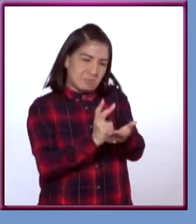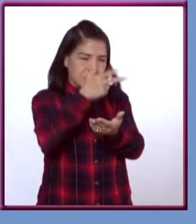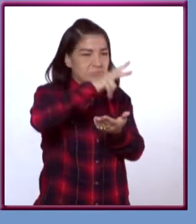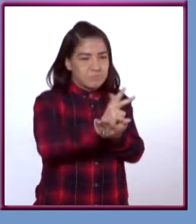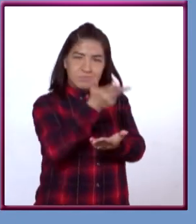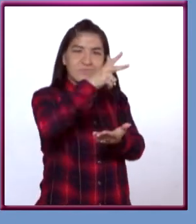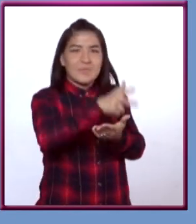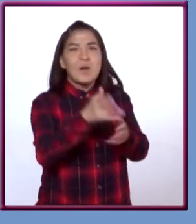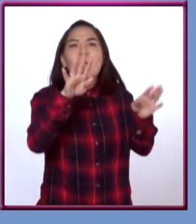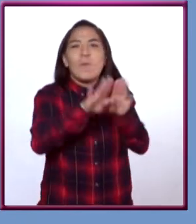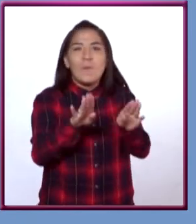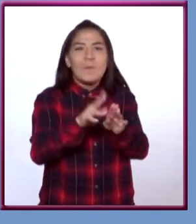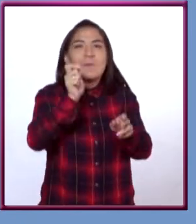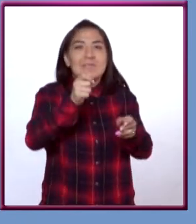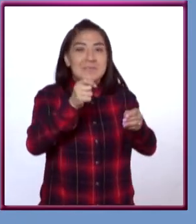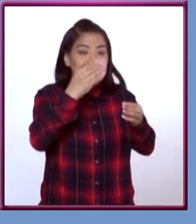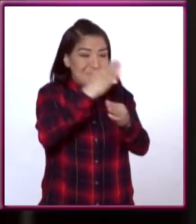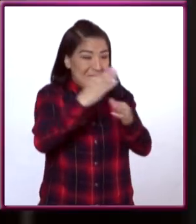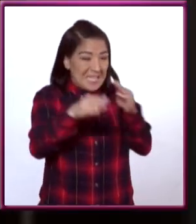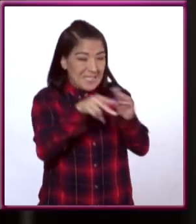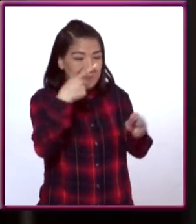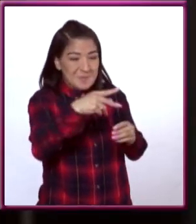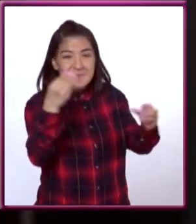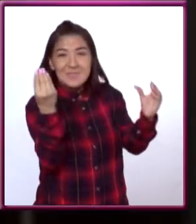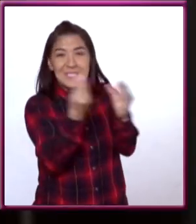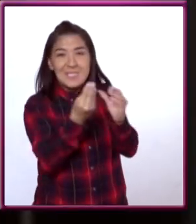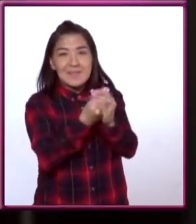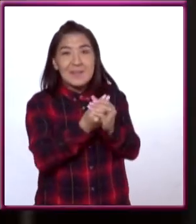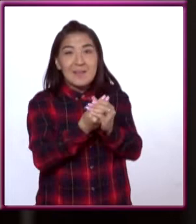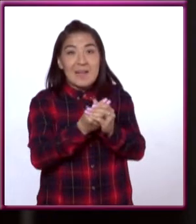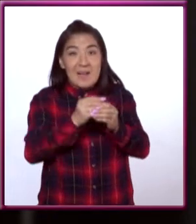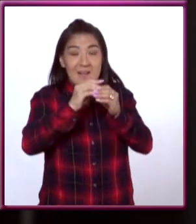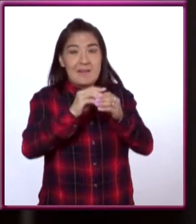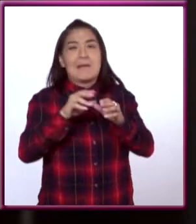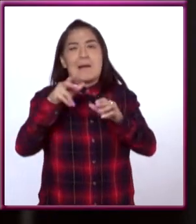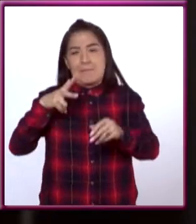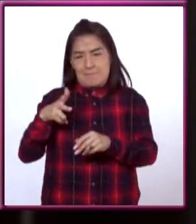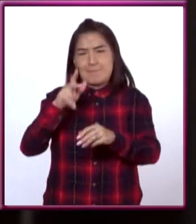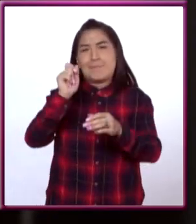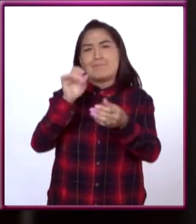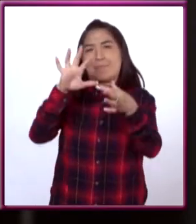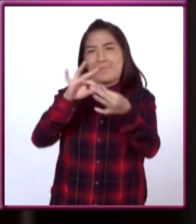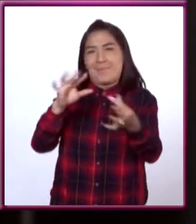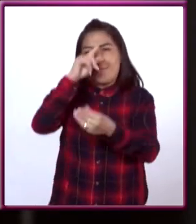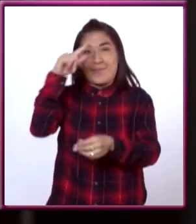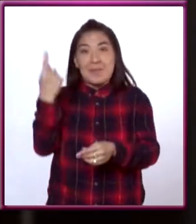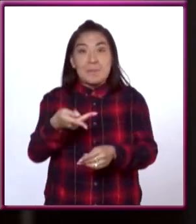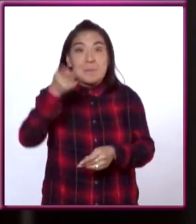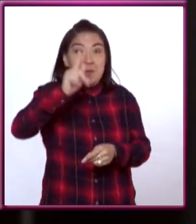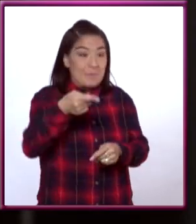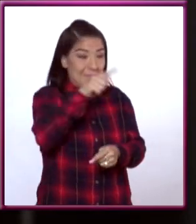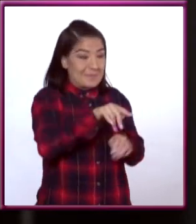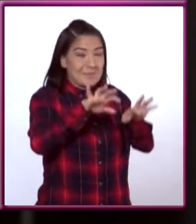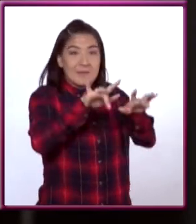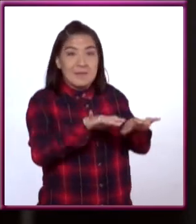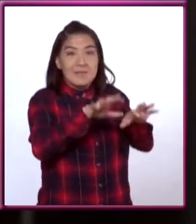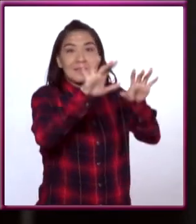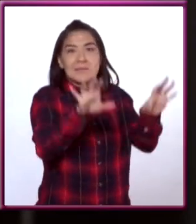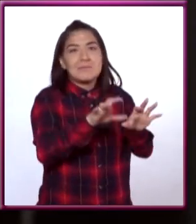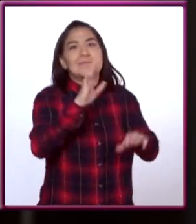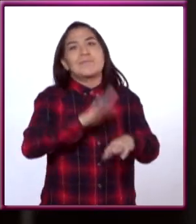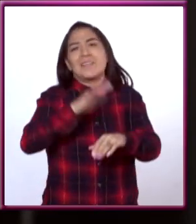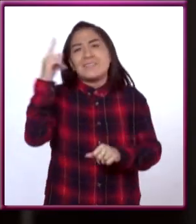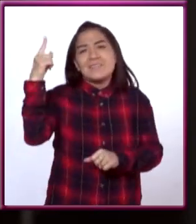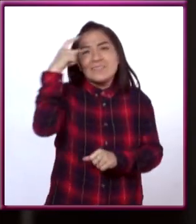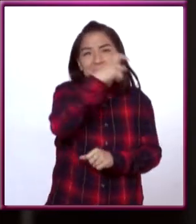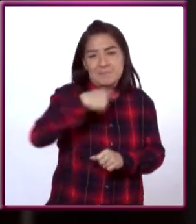deformación, límites de propiedades del material. Entonces, yo creo que el principal reto de los que tenemos la gente que